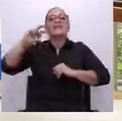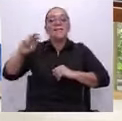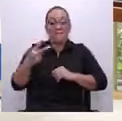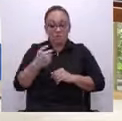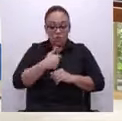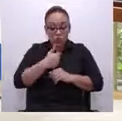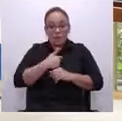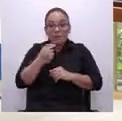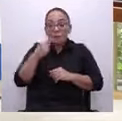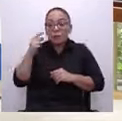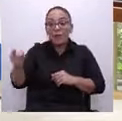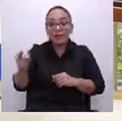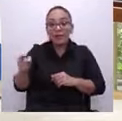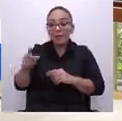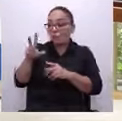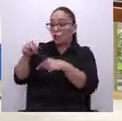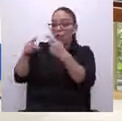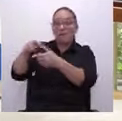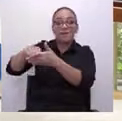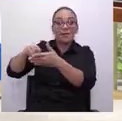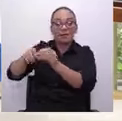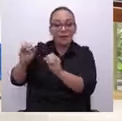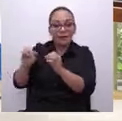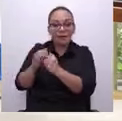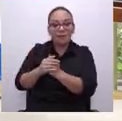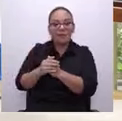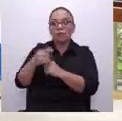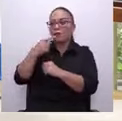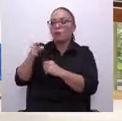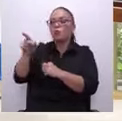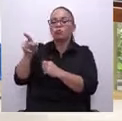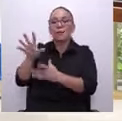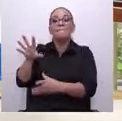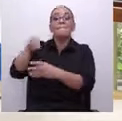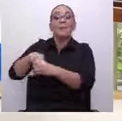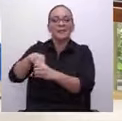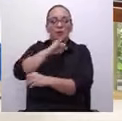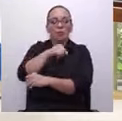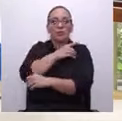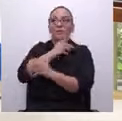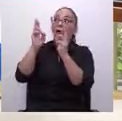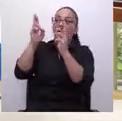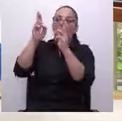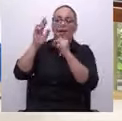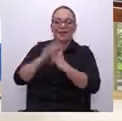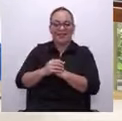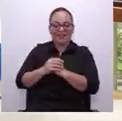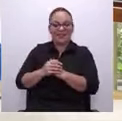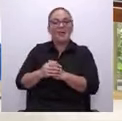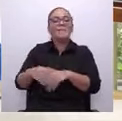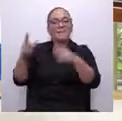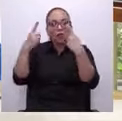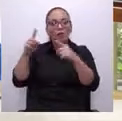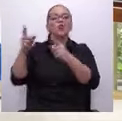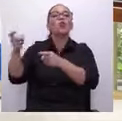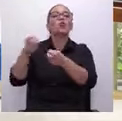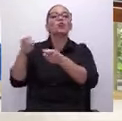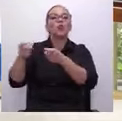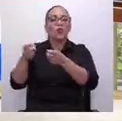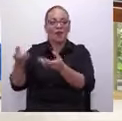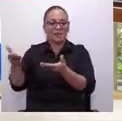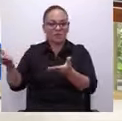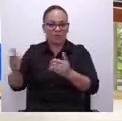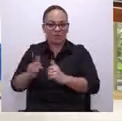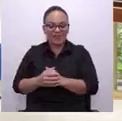como no se va a firmar nada, más bien métase en la junta directiva si puede, para controlar las